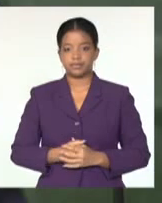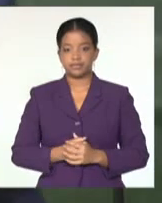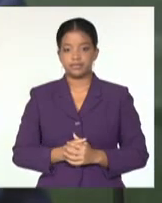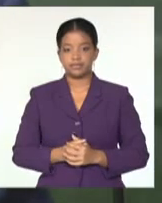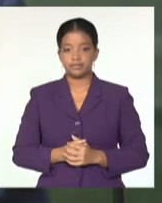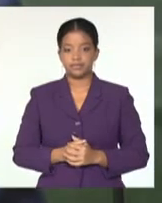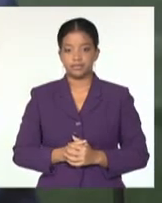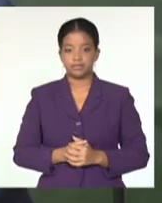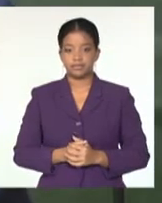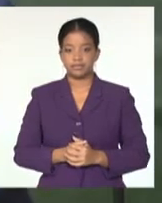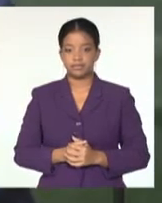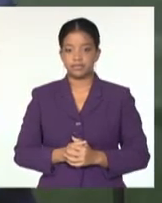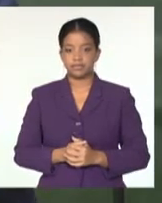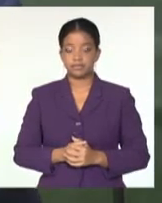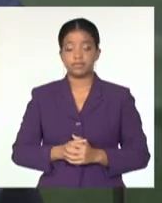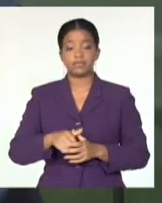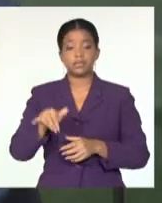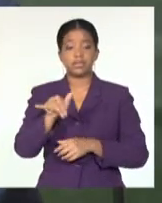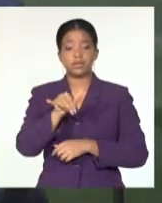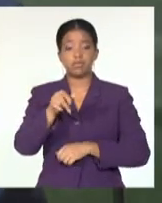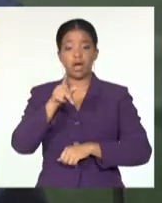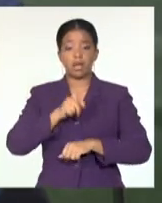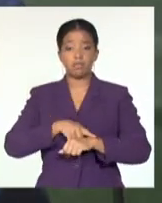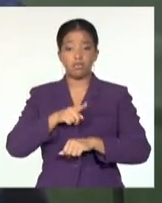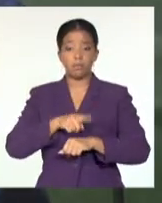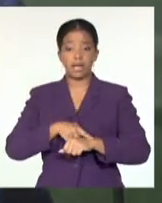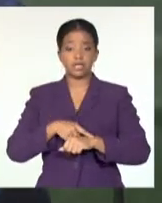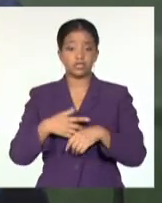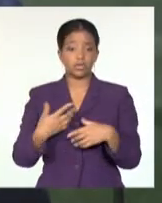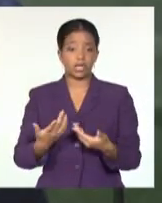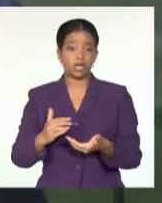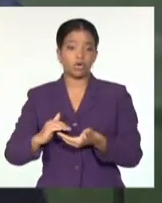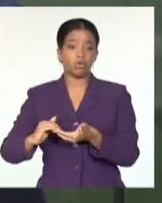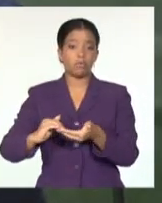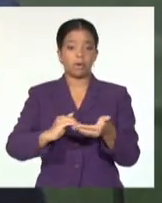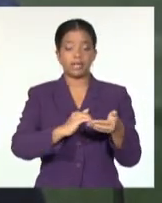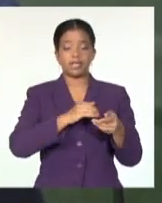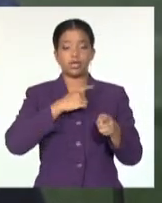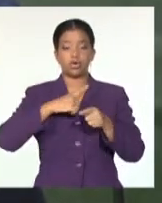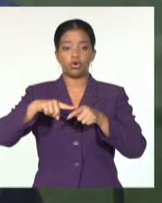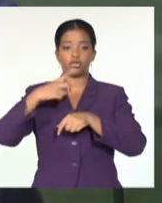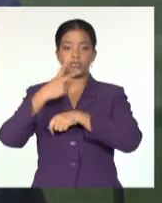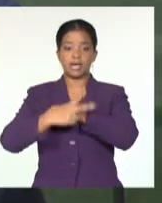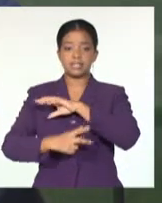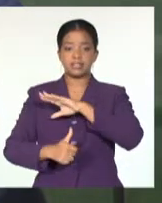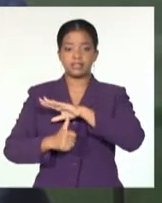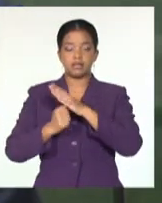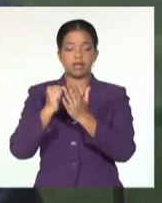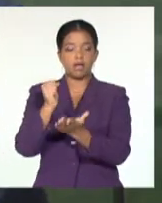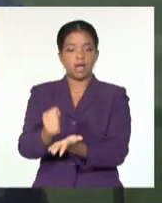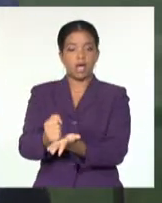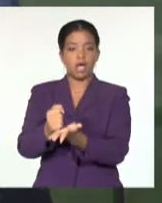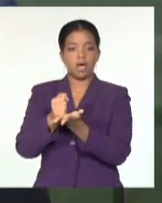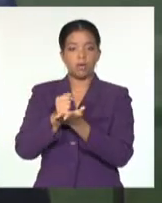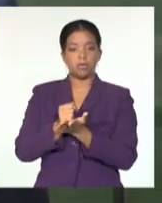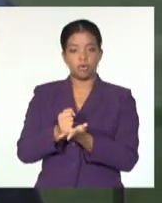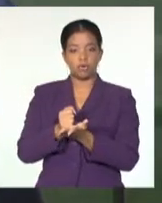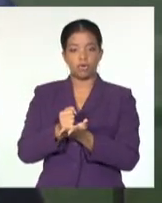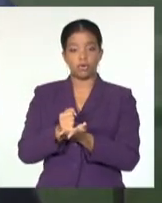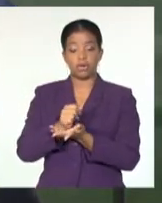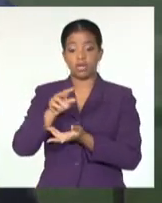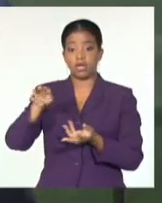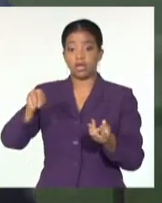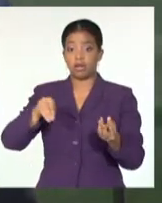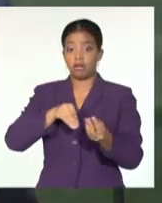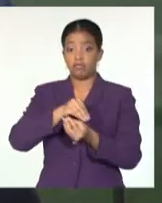Ha llegado también la hora de que nuestros socios nos apoyen a la hora de ejecutar reformas ambiciosas como